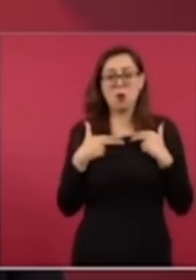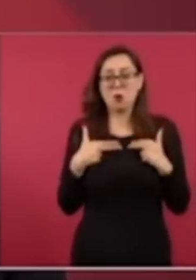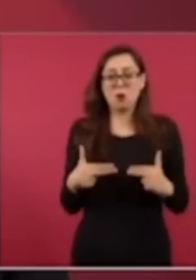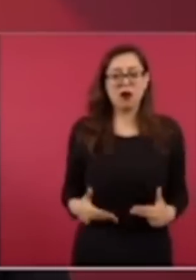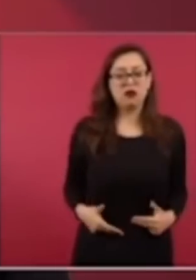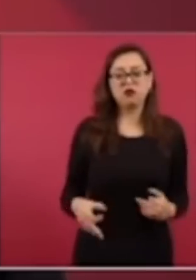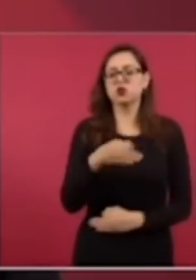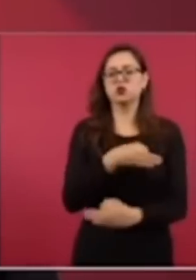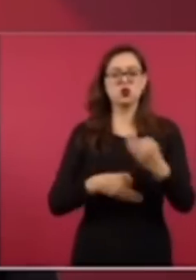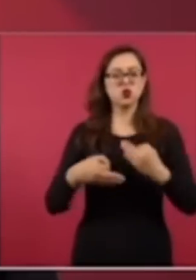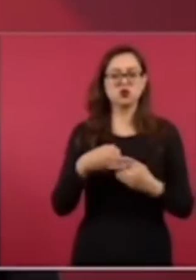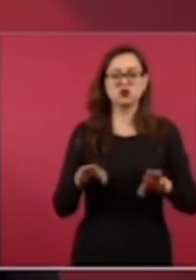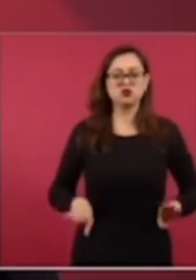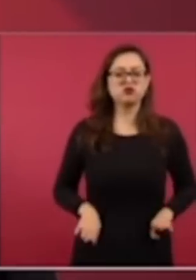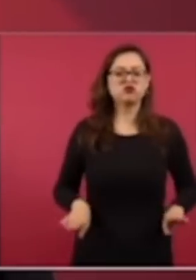son buenos,